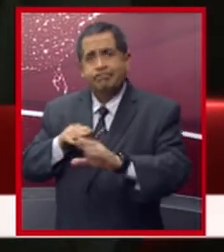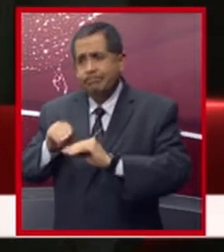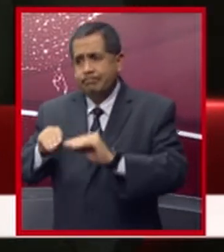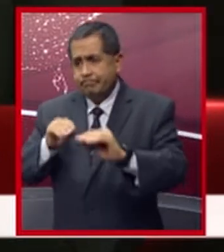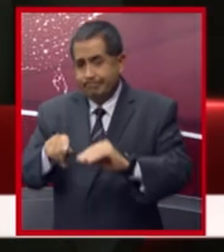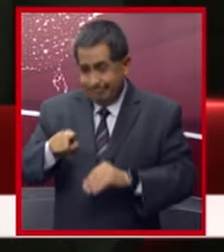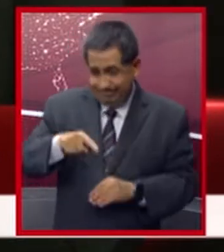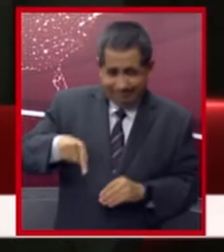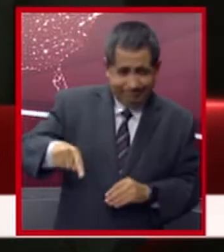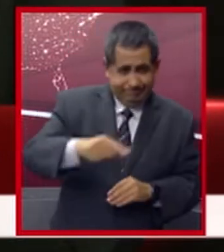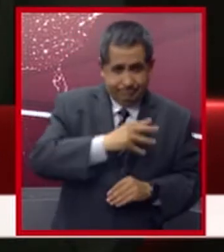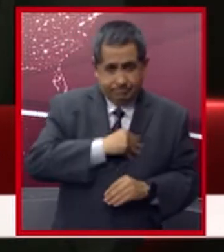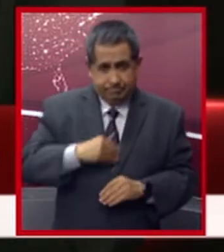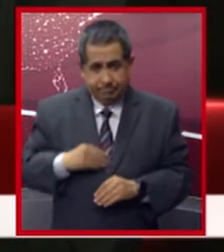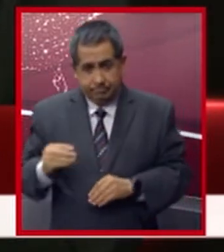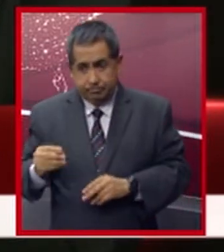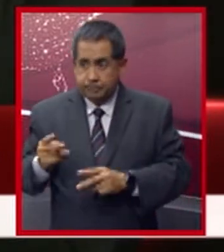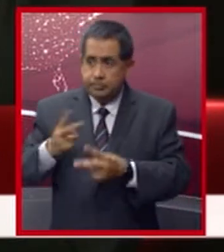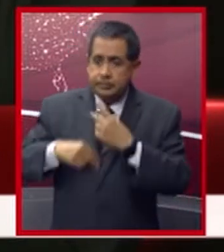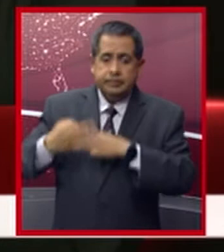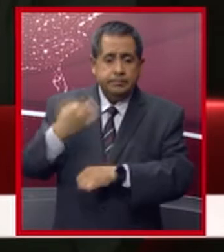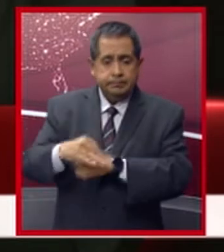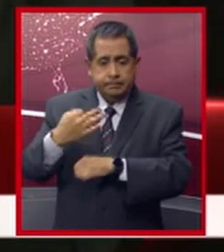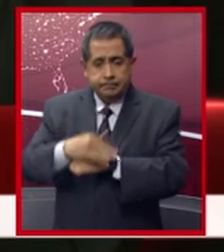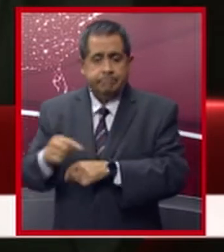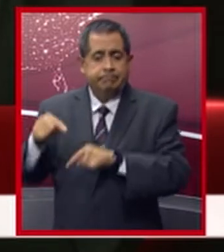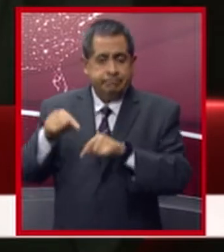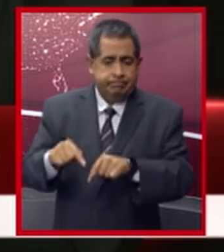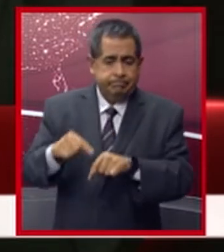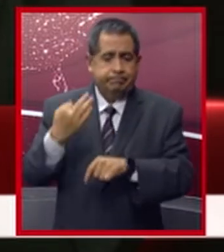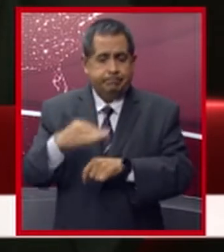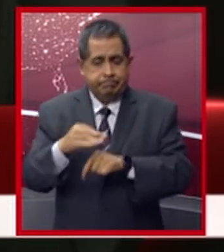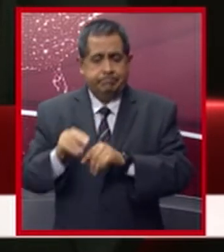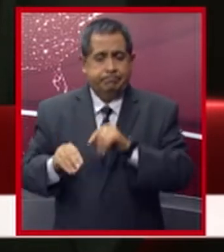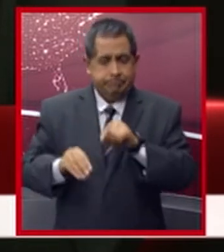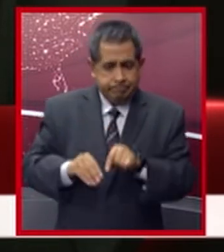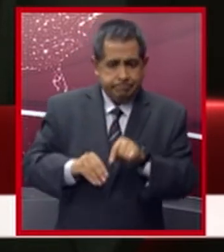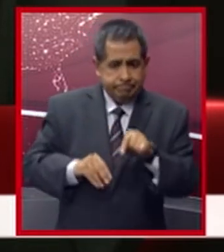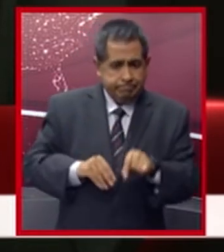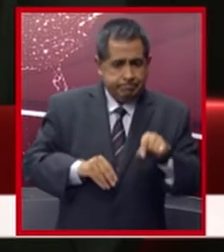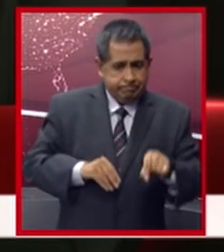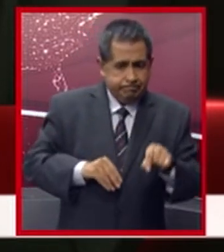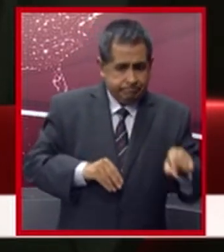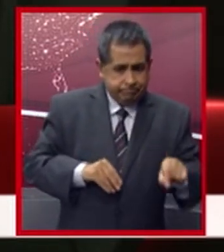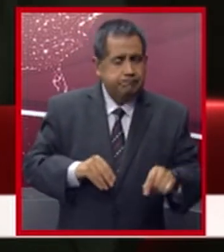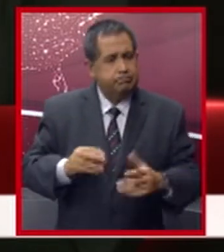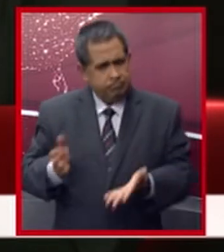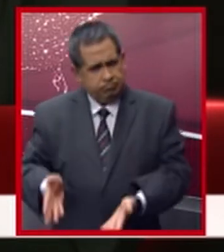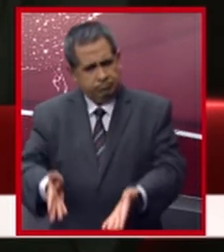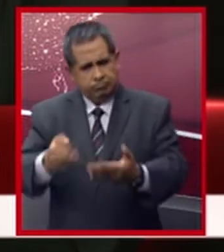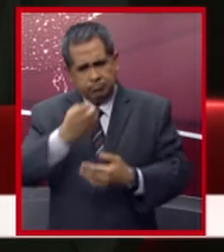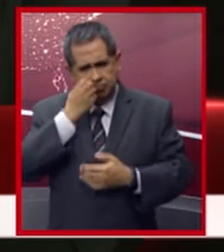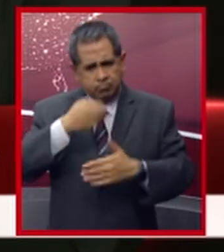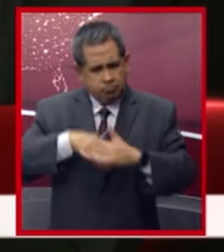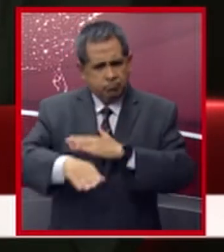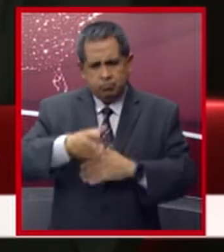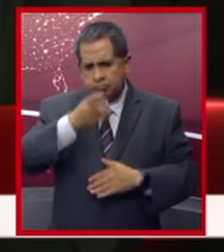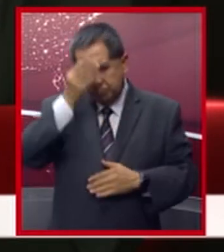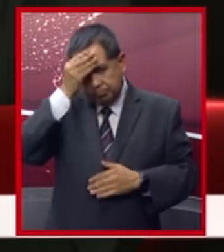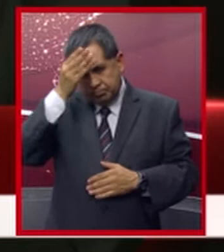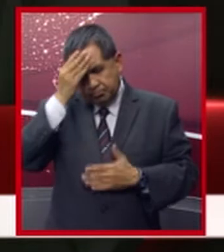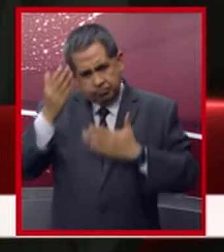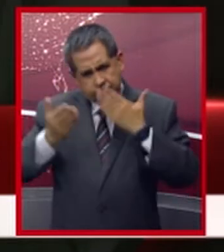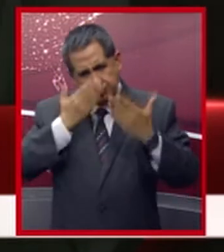que puedan, estando en tránsito, tener garantías de que pueden estudiar sus hijos. ¿Qué significa?